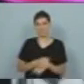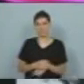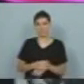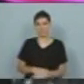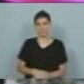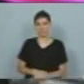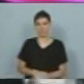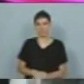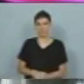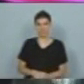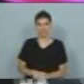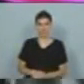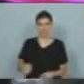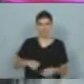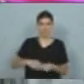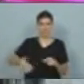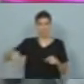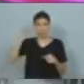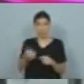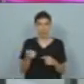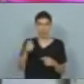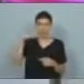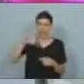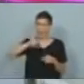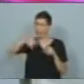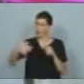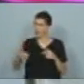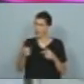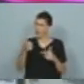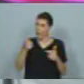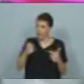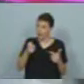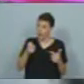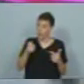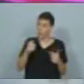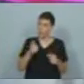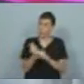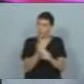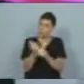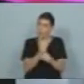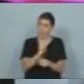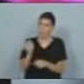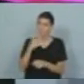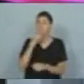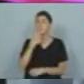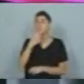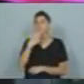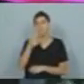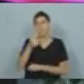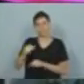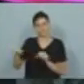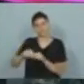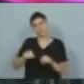Me va a agarrar con el cinturón. Ahora tiene otra arma, Susana, no el escobillón. Susana que va con